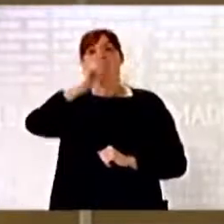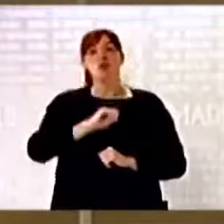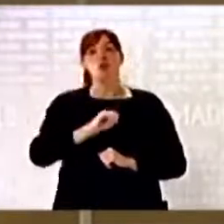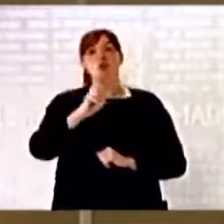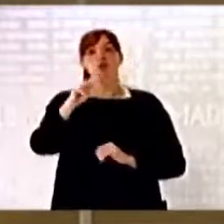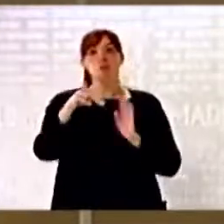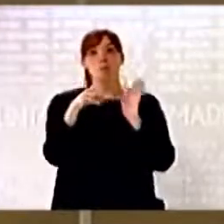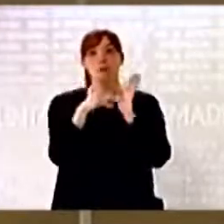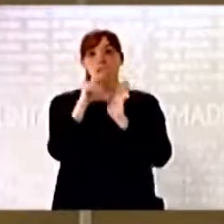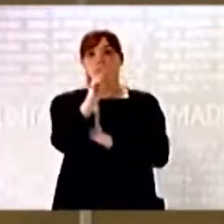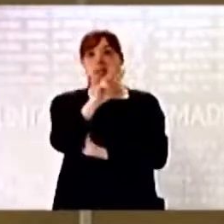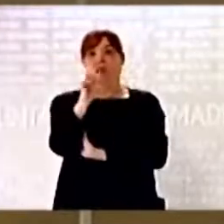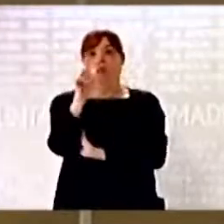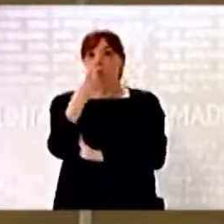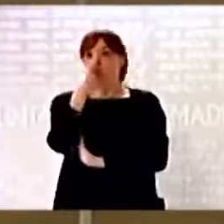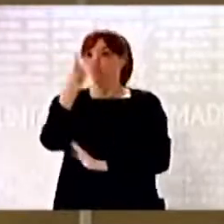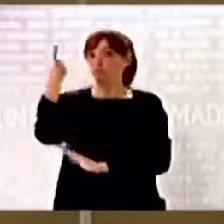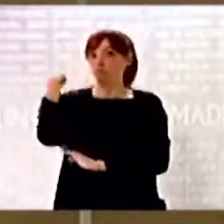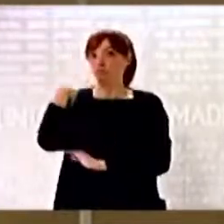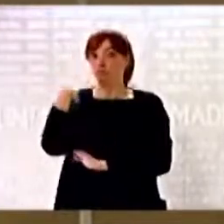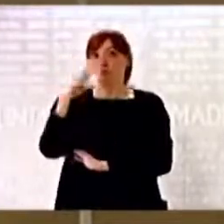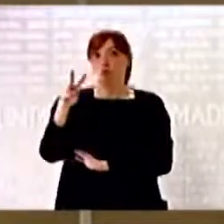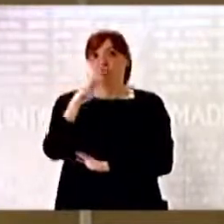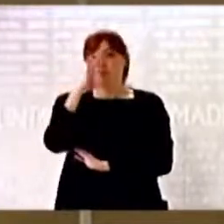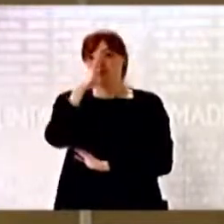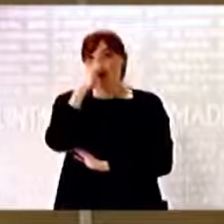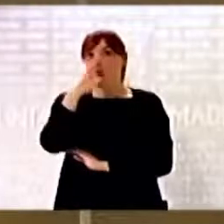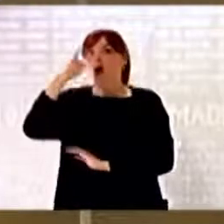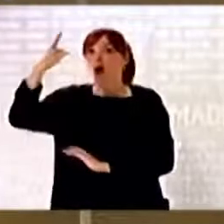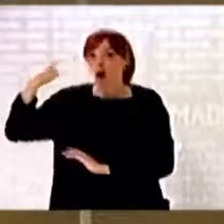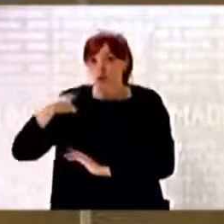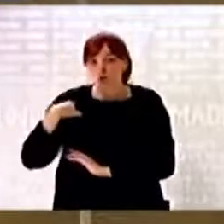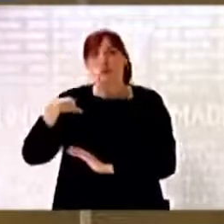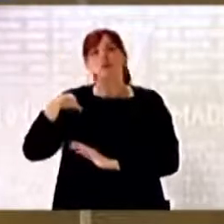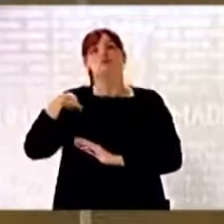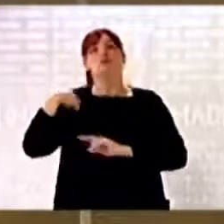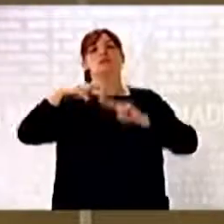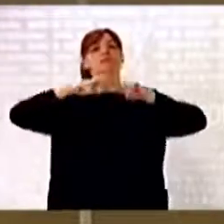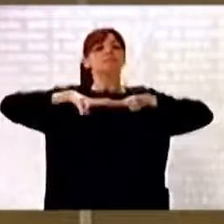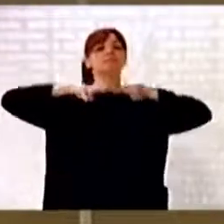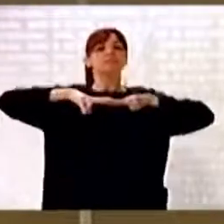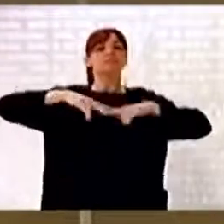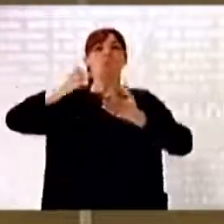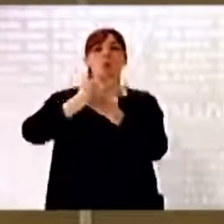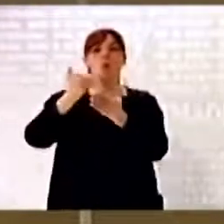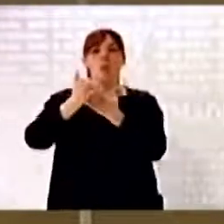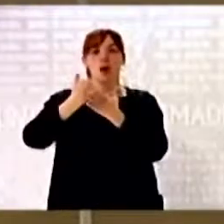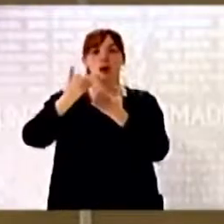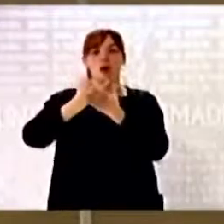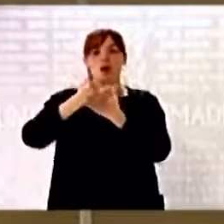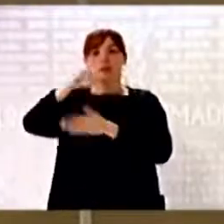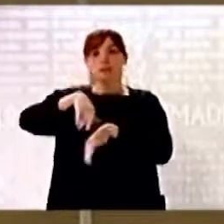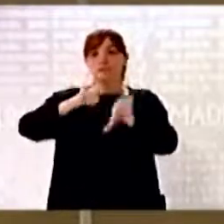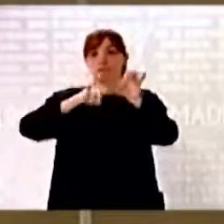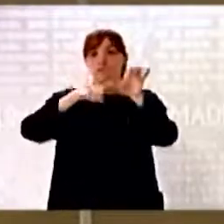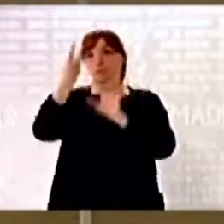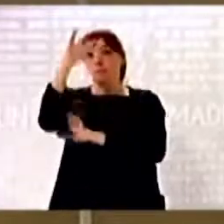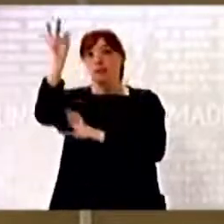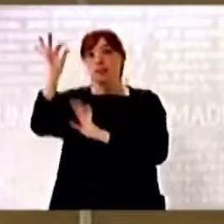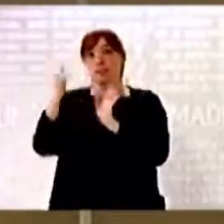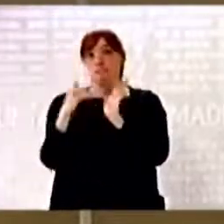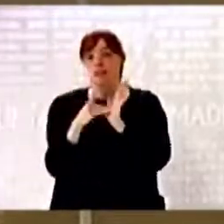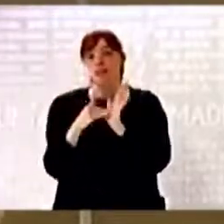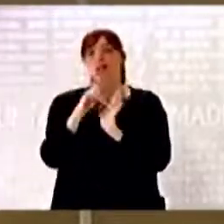año 2021, es decir, hace un año, comprobamos que hoy en Extremadura hay